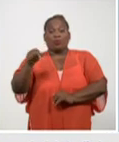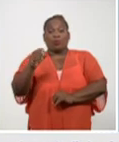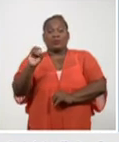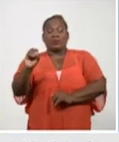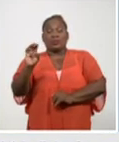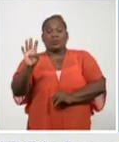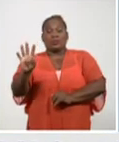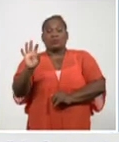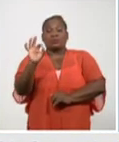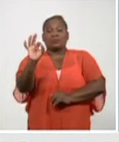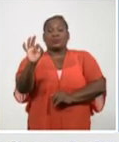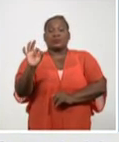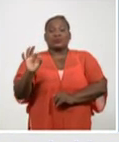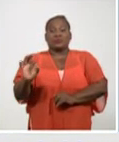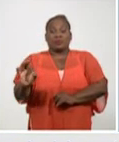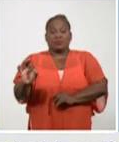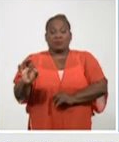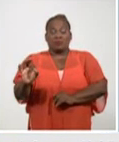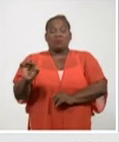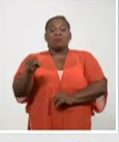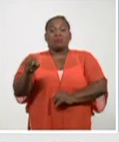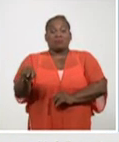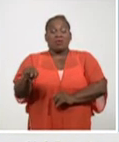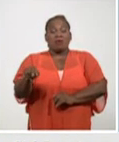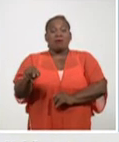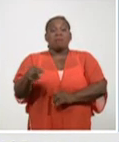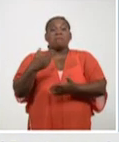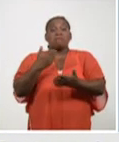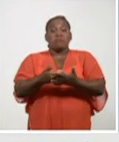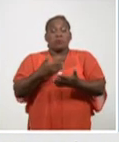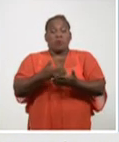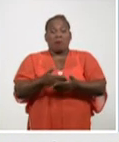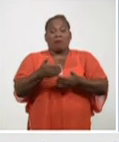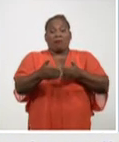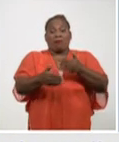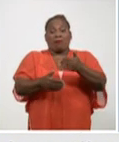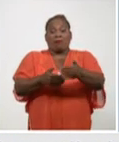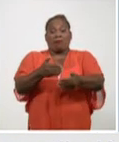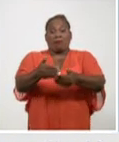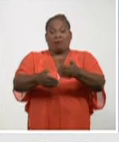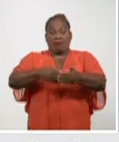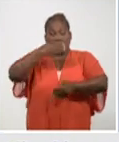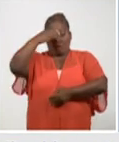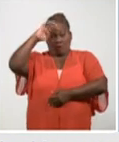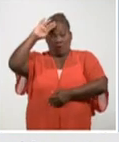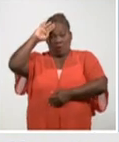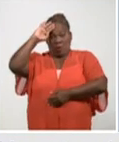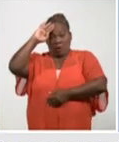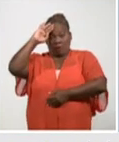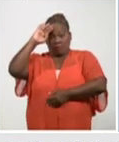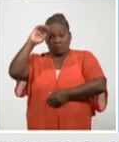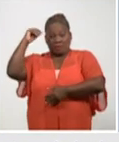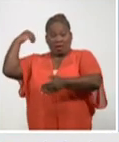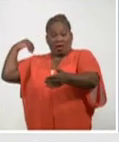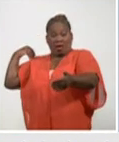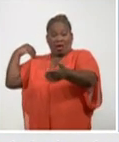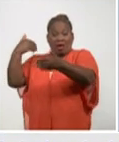1,04% de las muestras procesadas en Cuba desde el inicio de la pandemia,